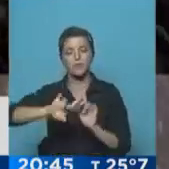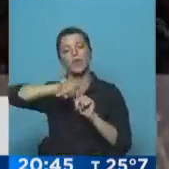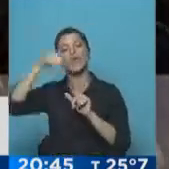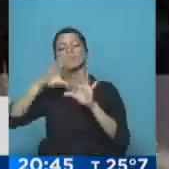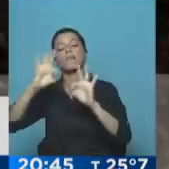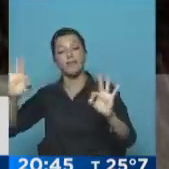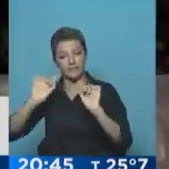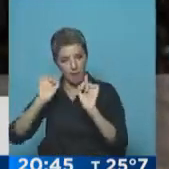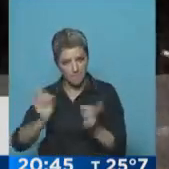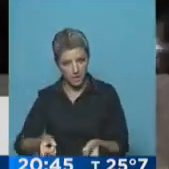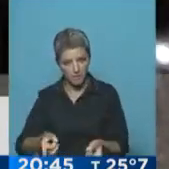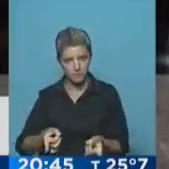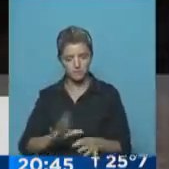también